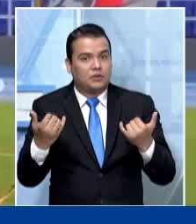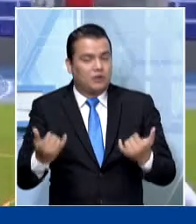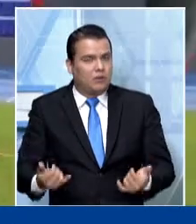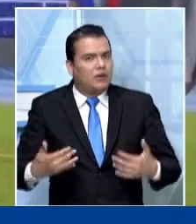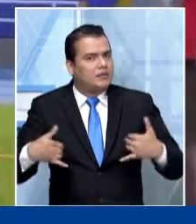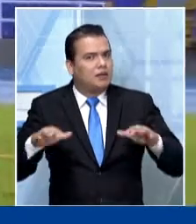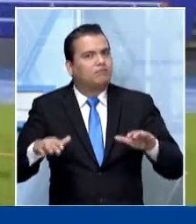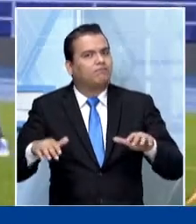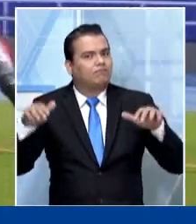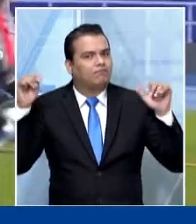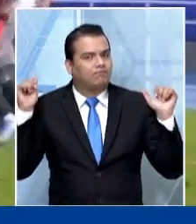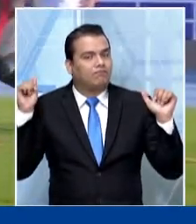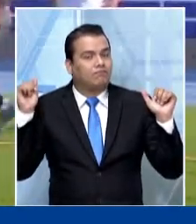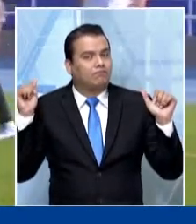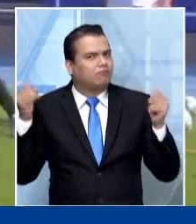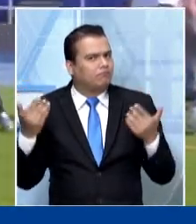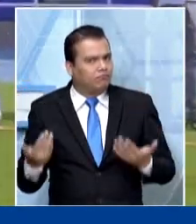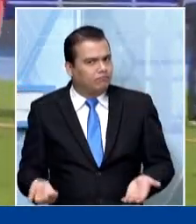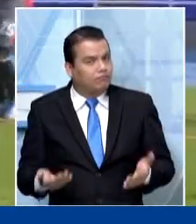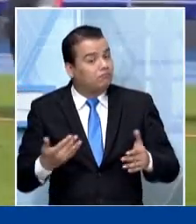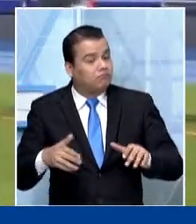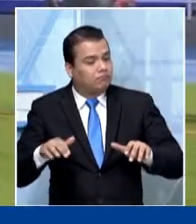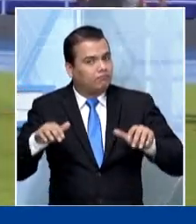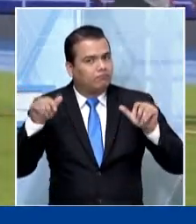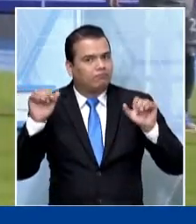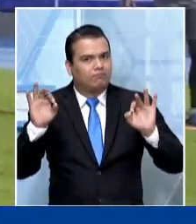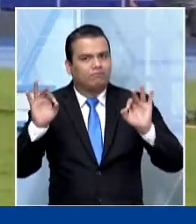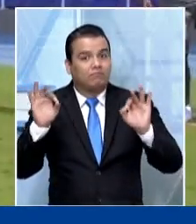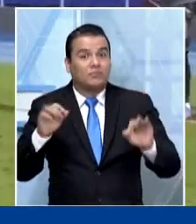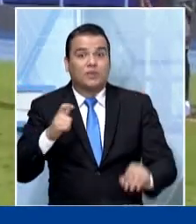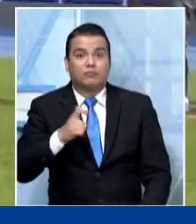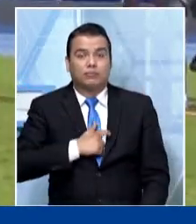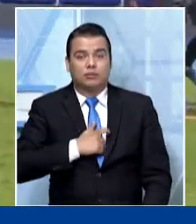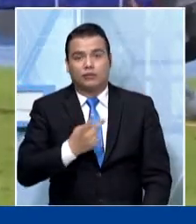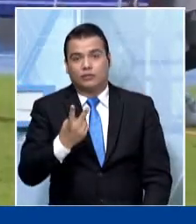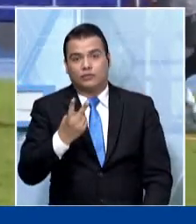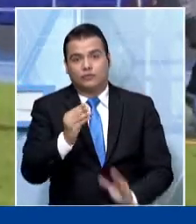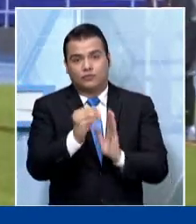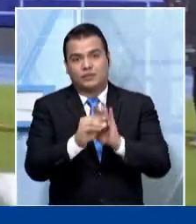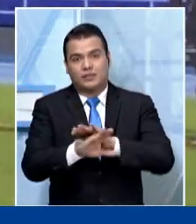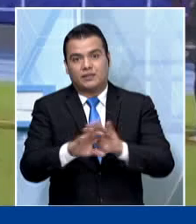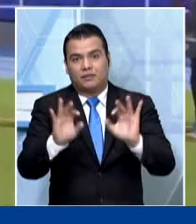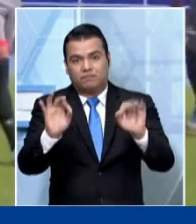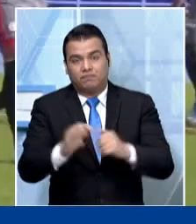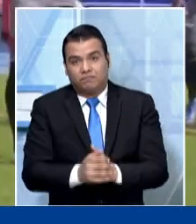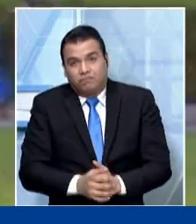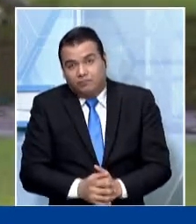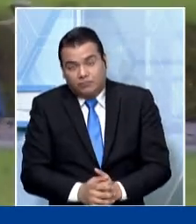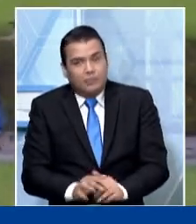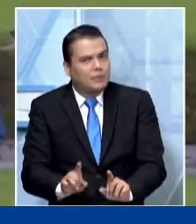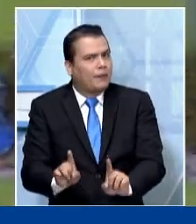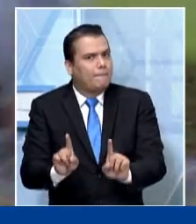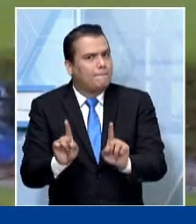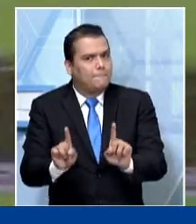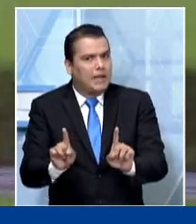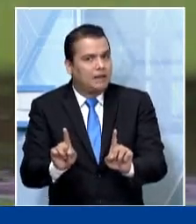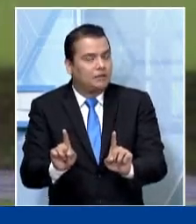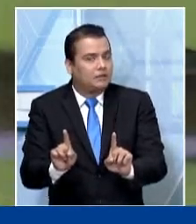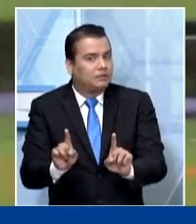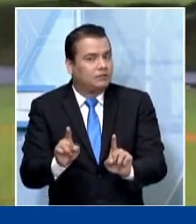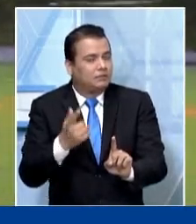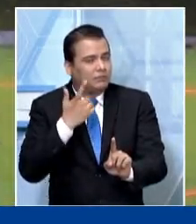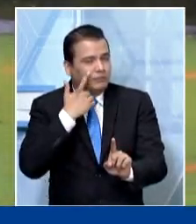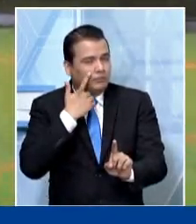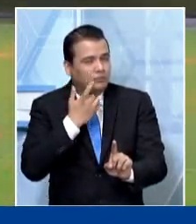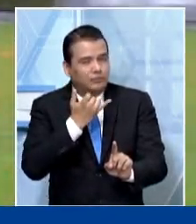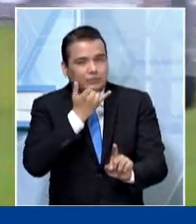grande. Y se va por la puerta grande porque se va siendo campeón dos veces con el América. Lo único, o el gran lunar